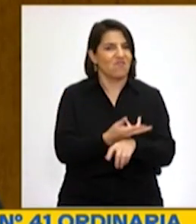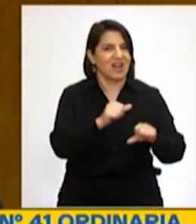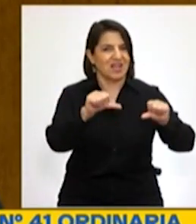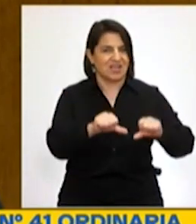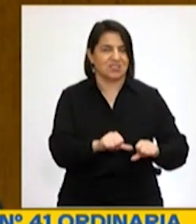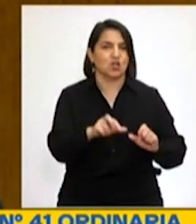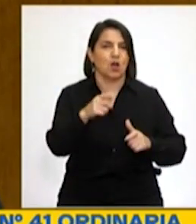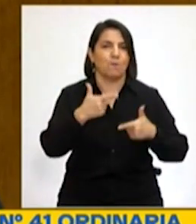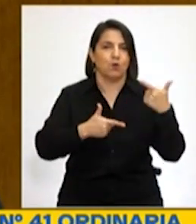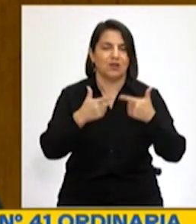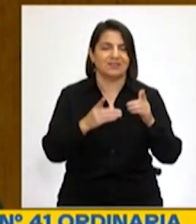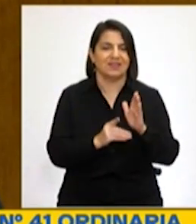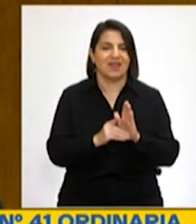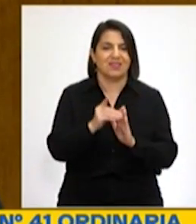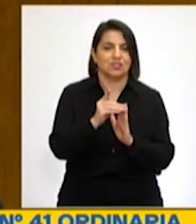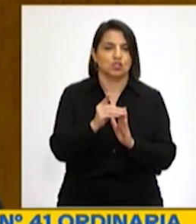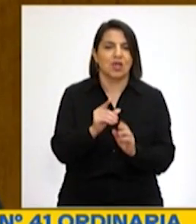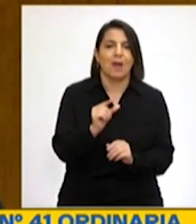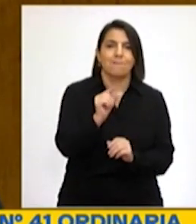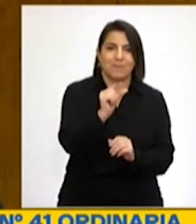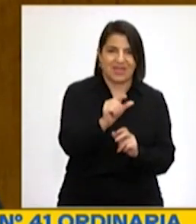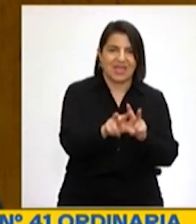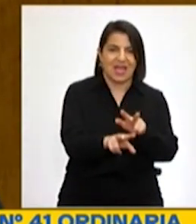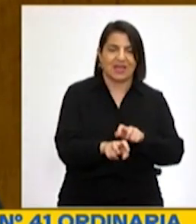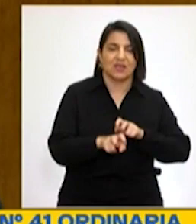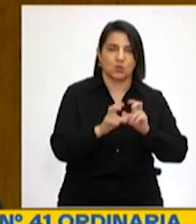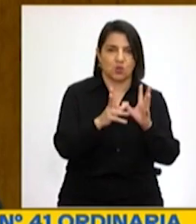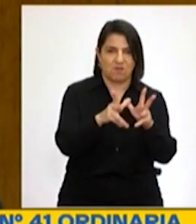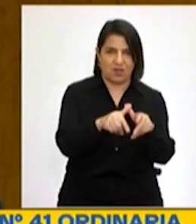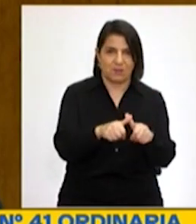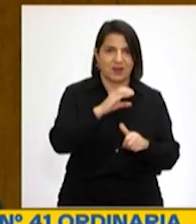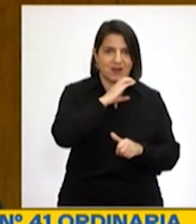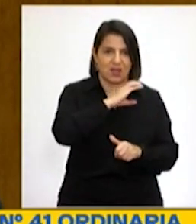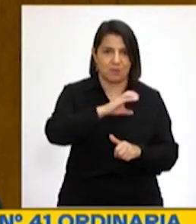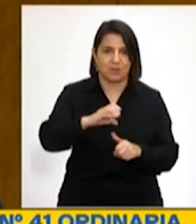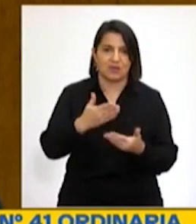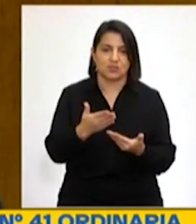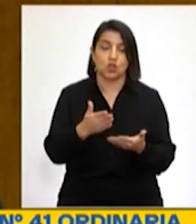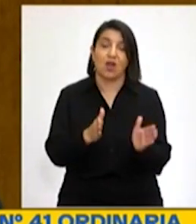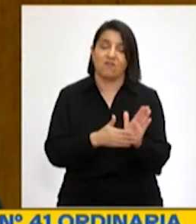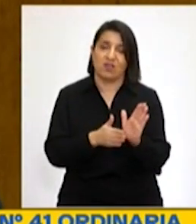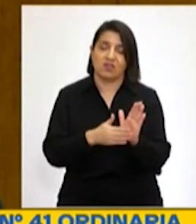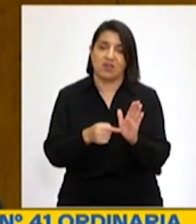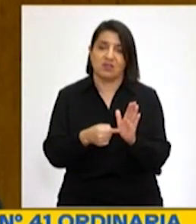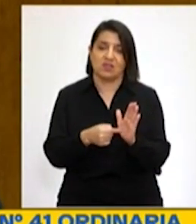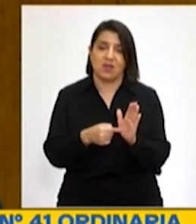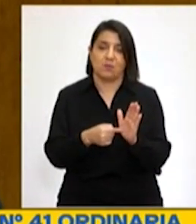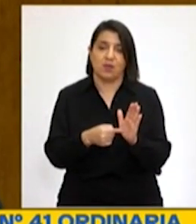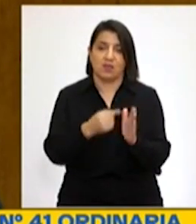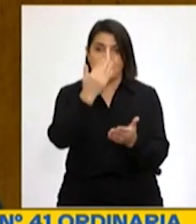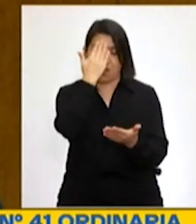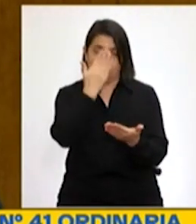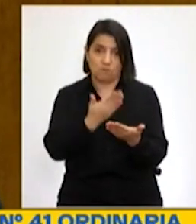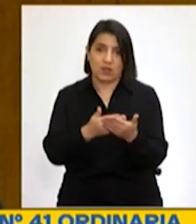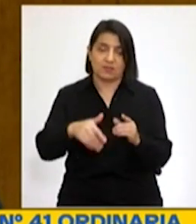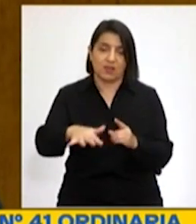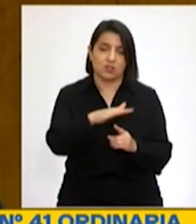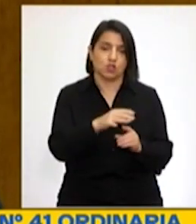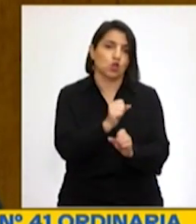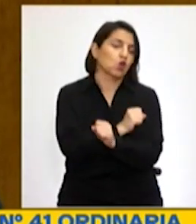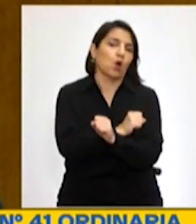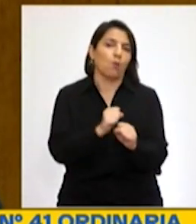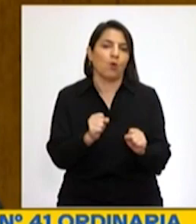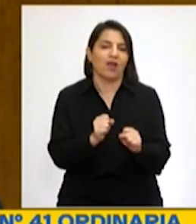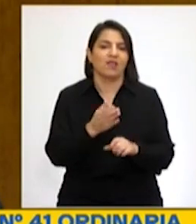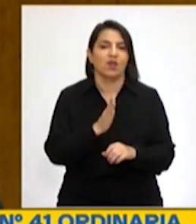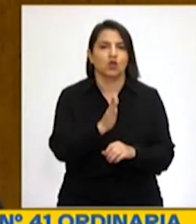políticas de desarrollo para la pequeña y agricultura familiar campesina que evidentemente ante la imposibilidad de sostener a través